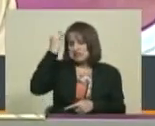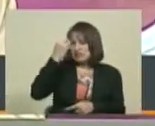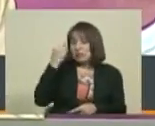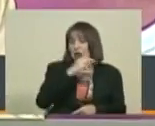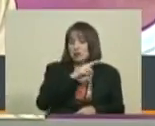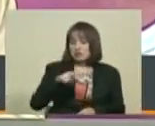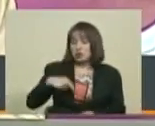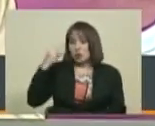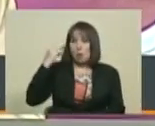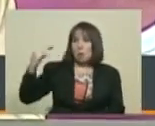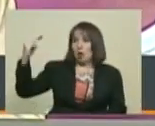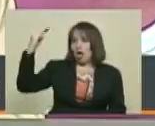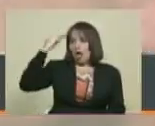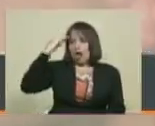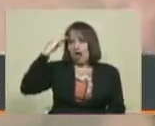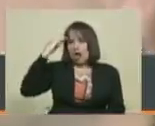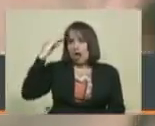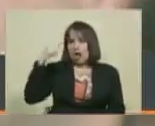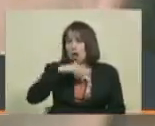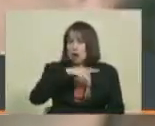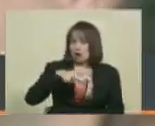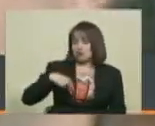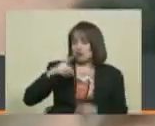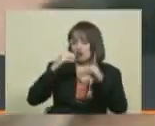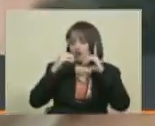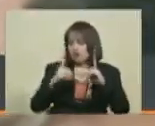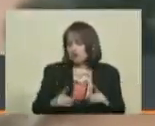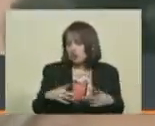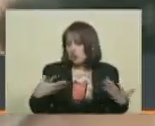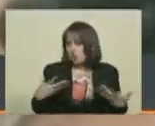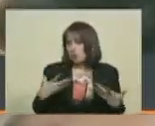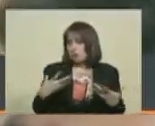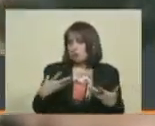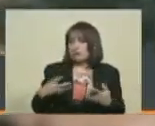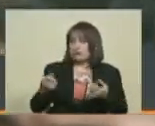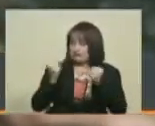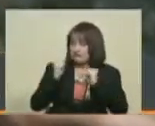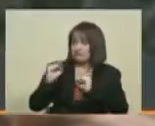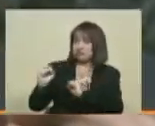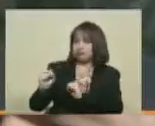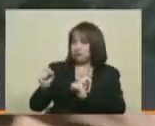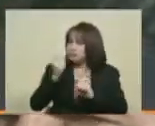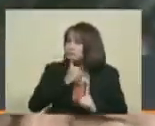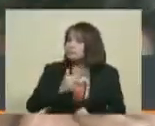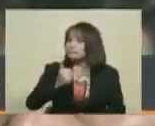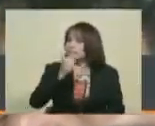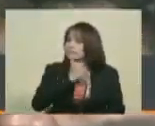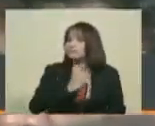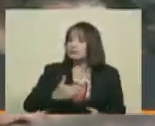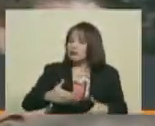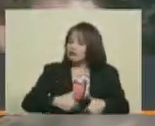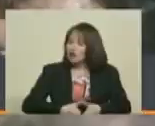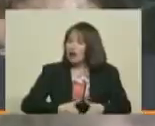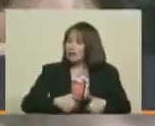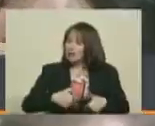moral, no contaba con nuestra decisión de resistir, de luchar